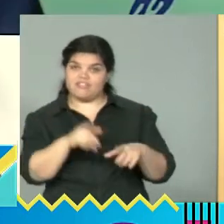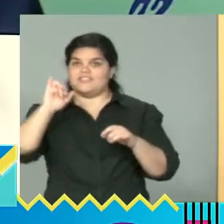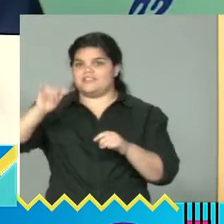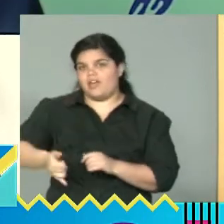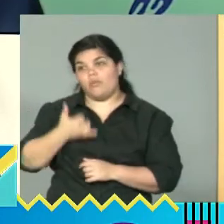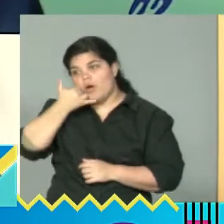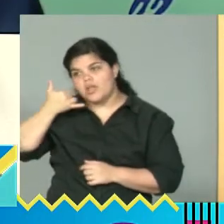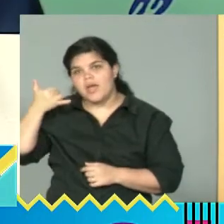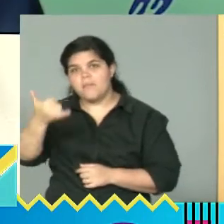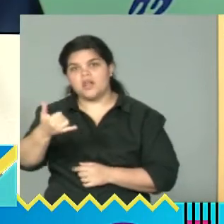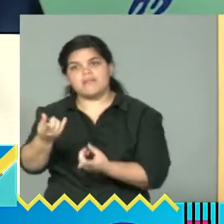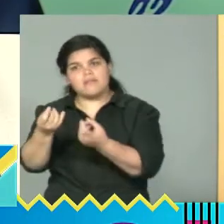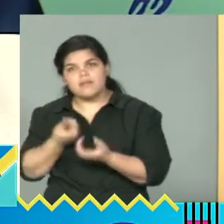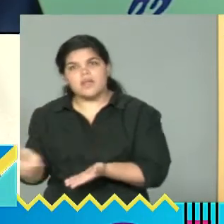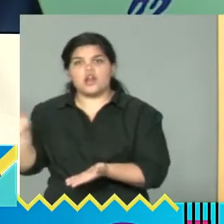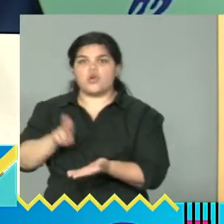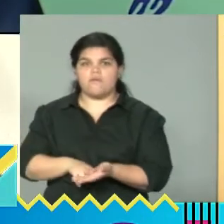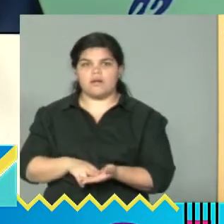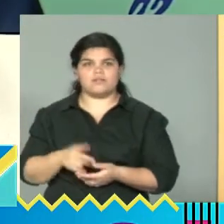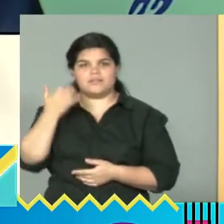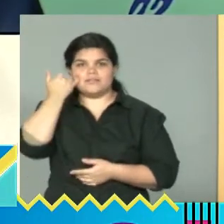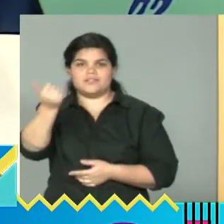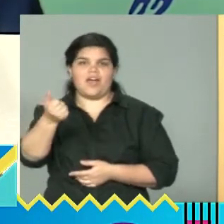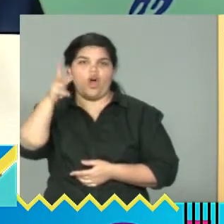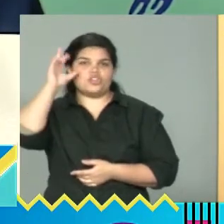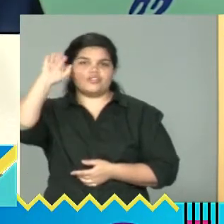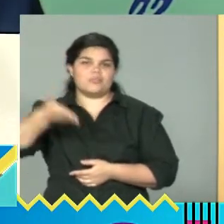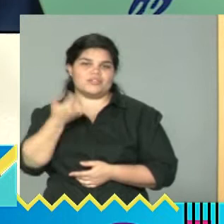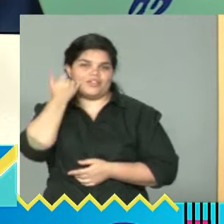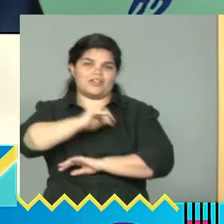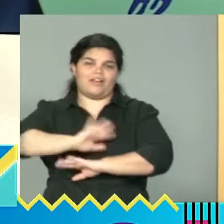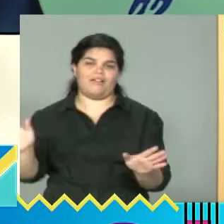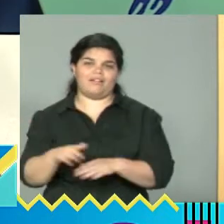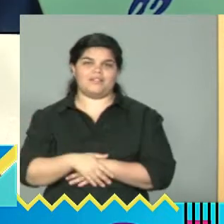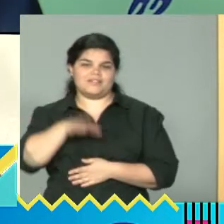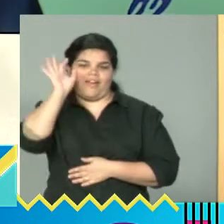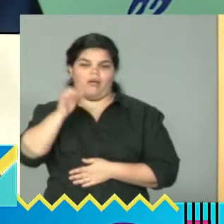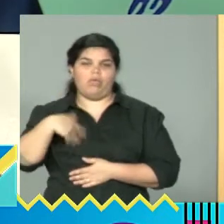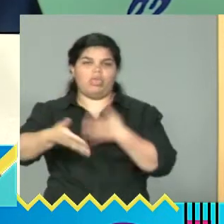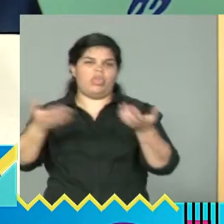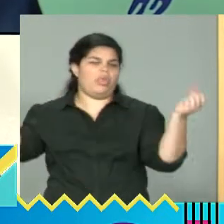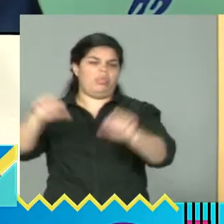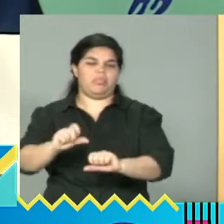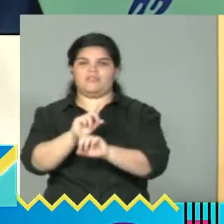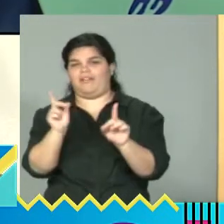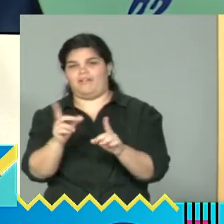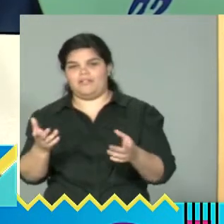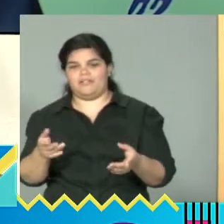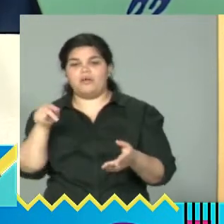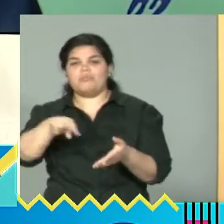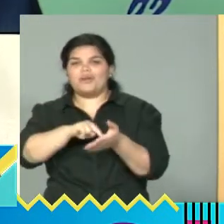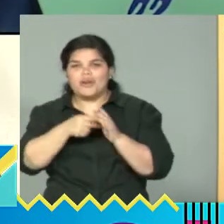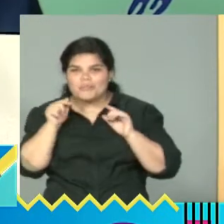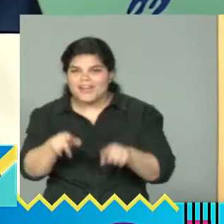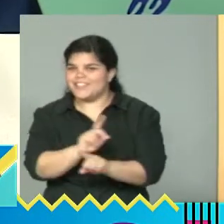le dijeron hay que renovar. Pensaba. Y bueno, y él ya tenía el 80%. O sea que de apocalíptico no iba a haber nada. El problema no es ese.